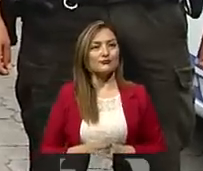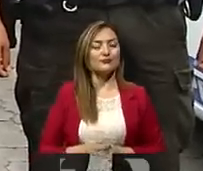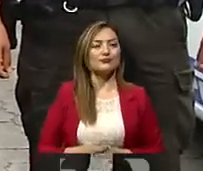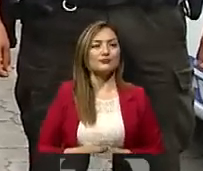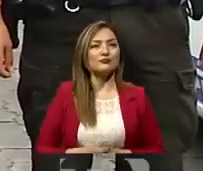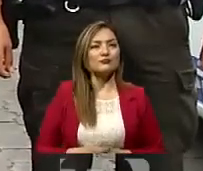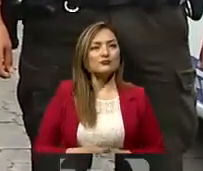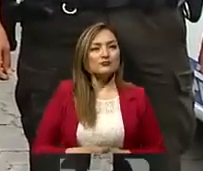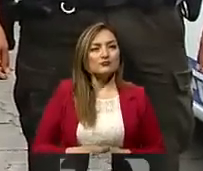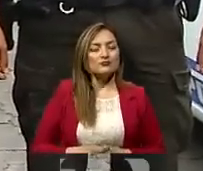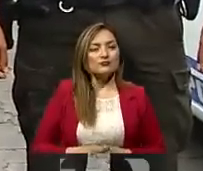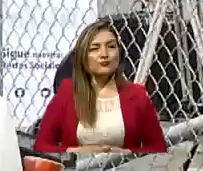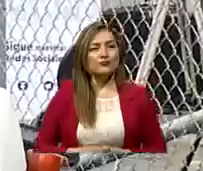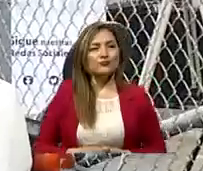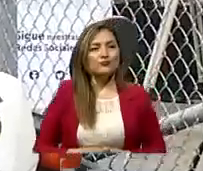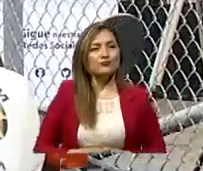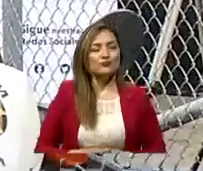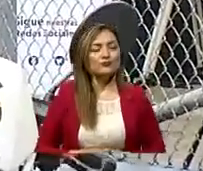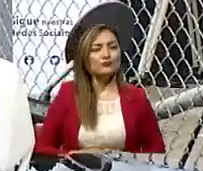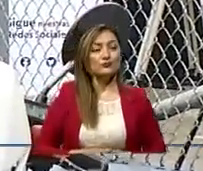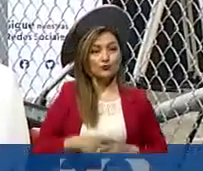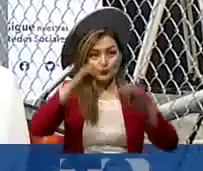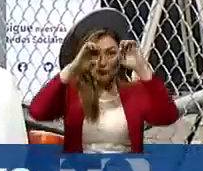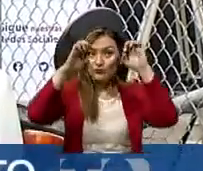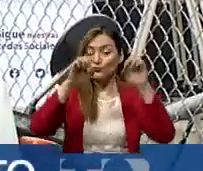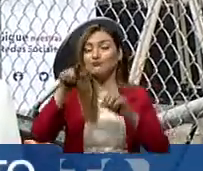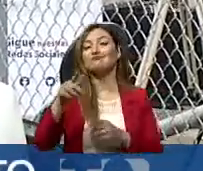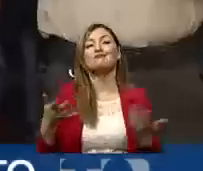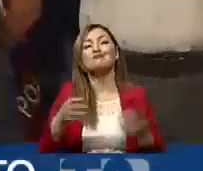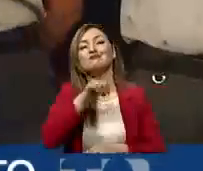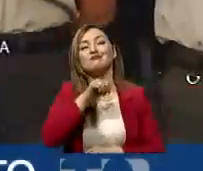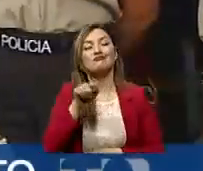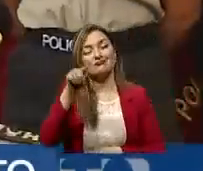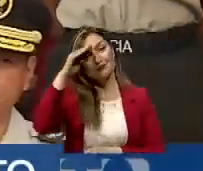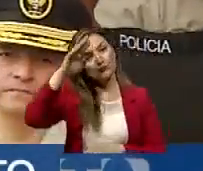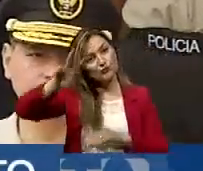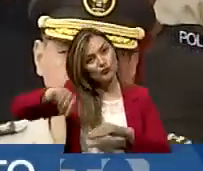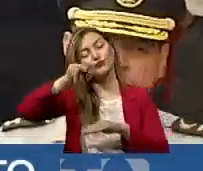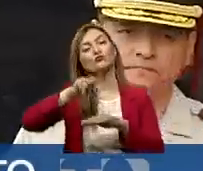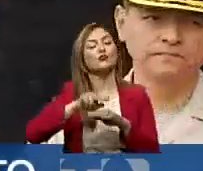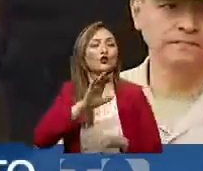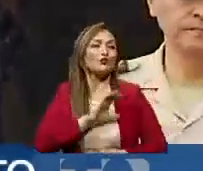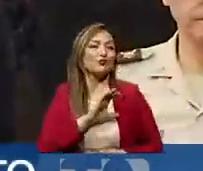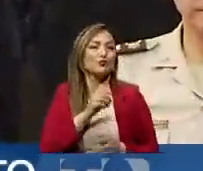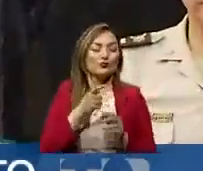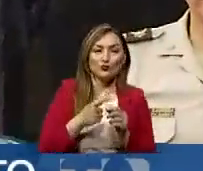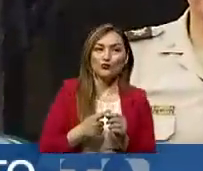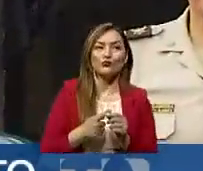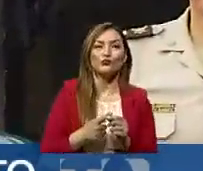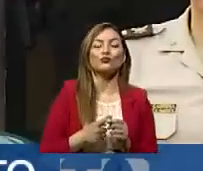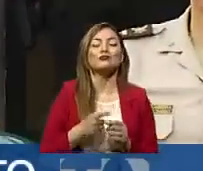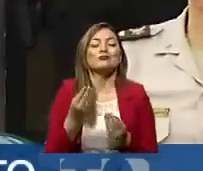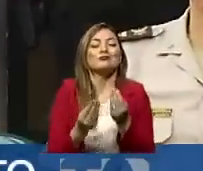Como parte de los compromisos y las estrategias para combatir la ola delincuencial, la Policía Nacional y el municipio de Quito